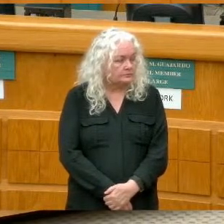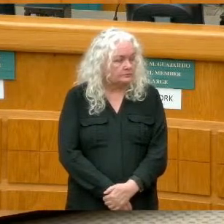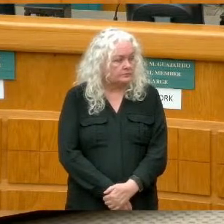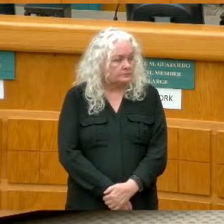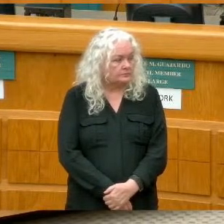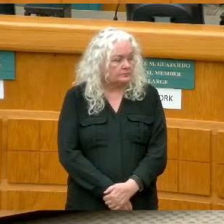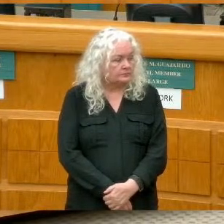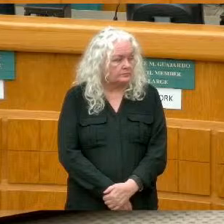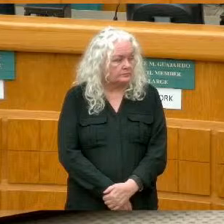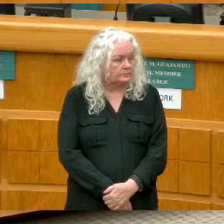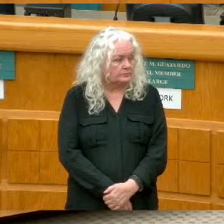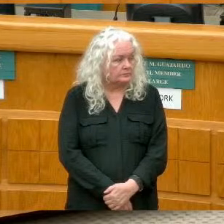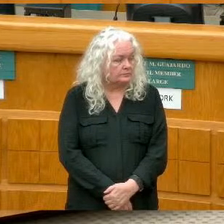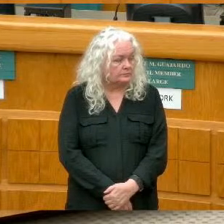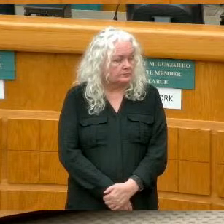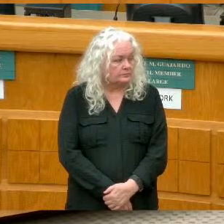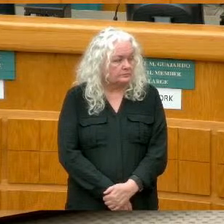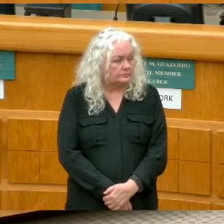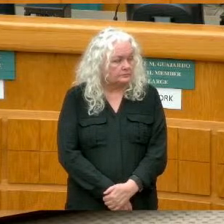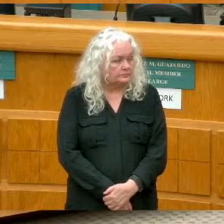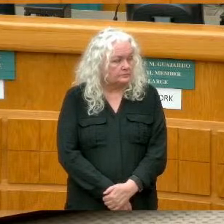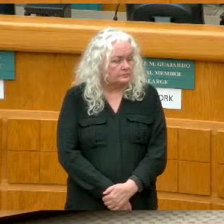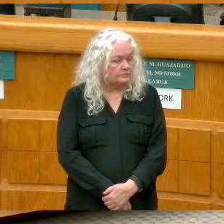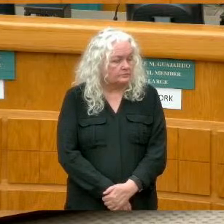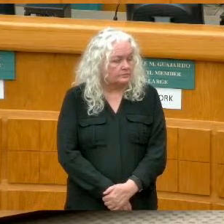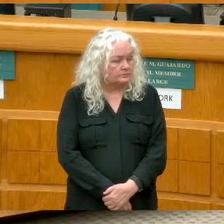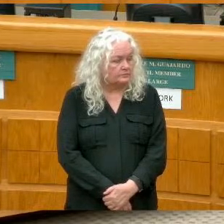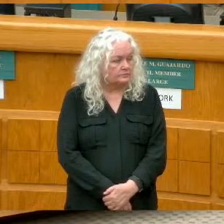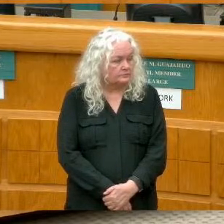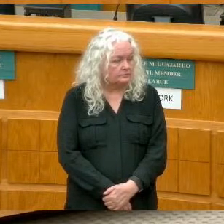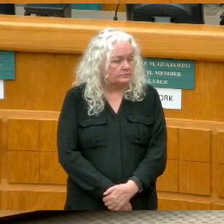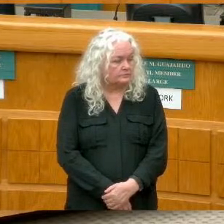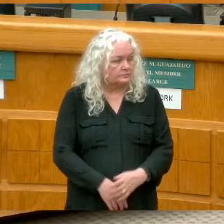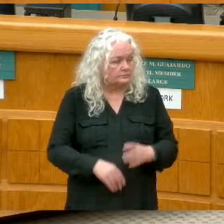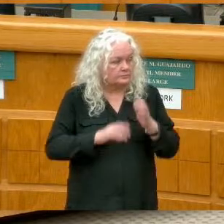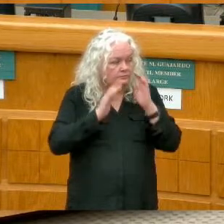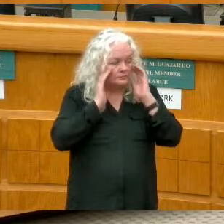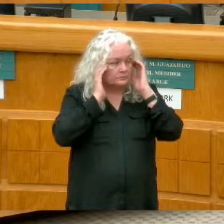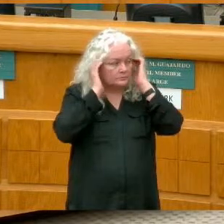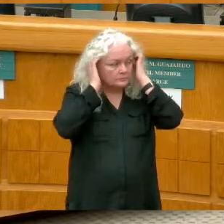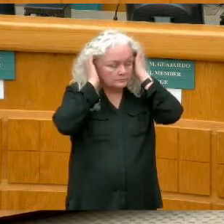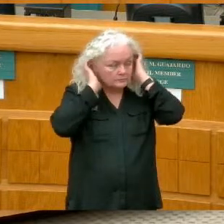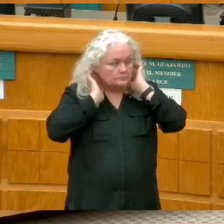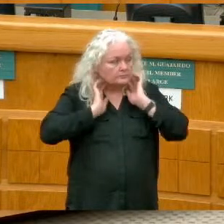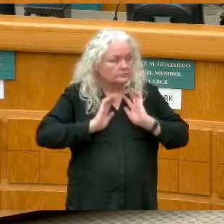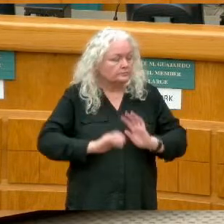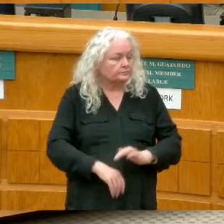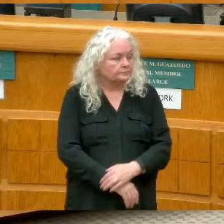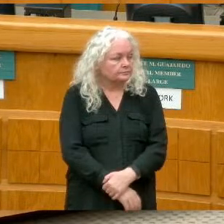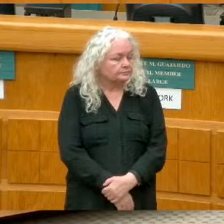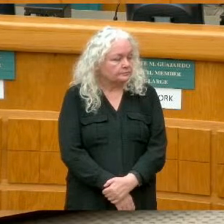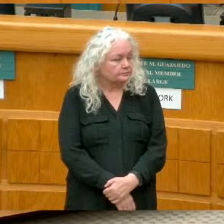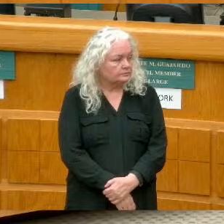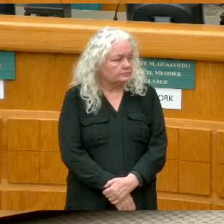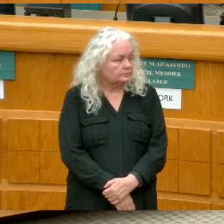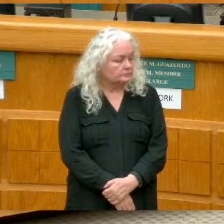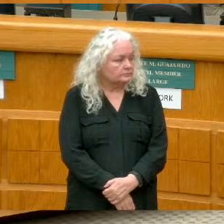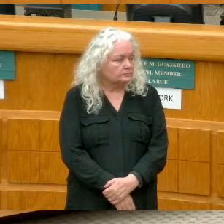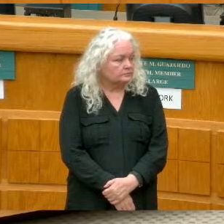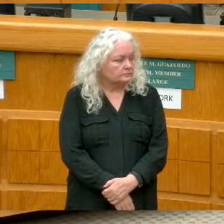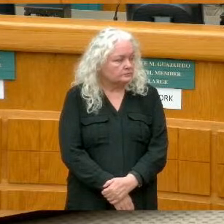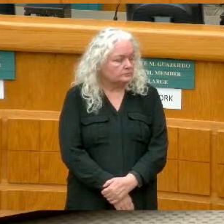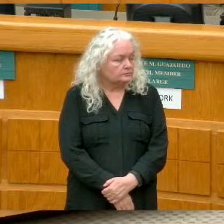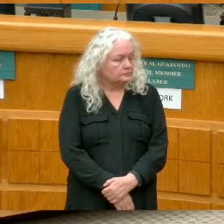en la playa, pero como le dije, yo baso mis decisiones en los datos. Espero que usted tome todas las medidas para evitar contagios. Así evitaremos que los hospitales